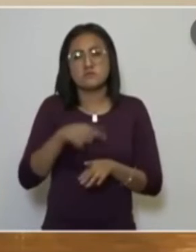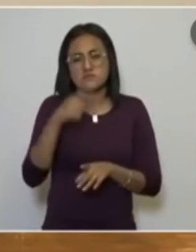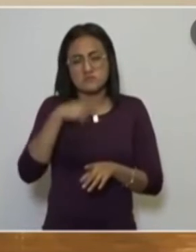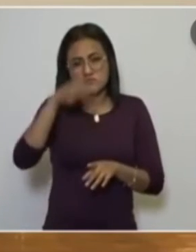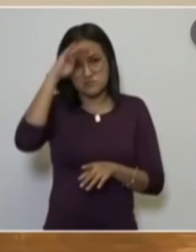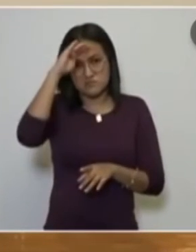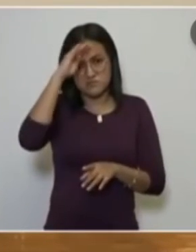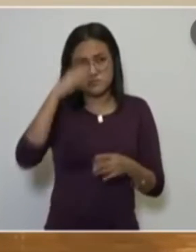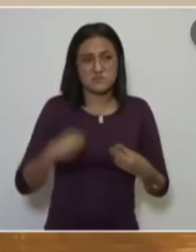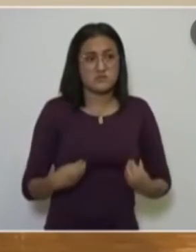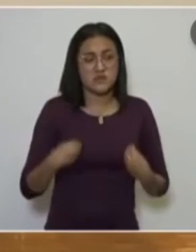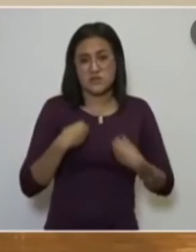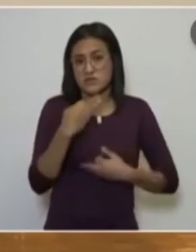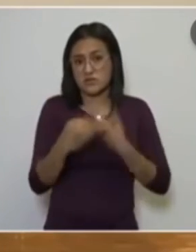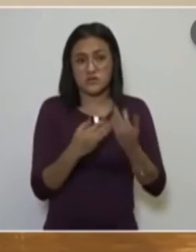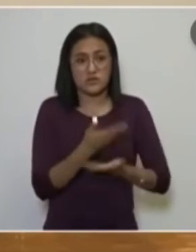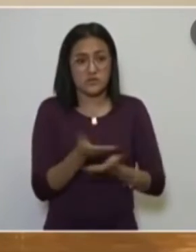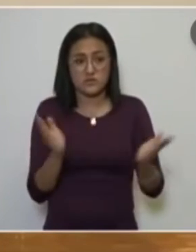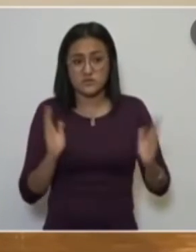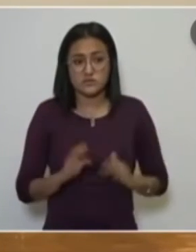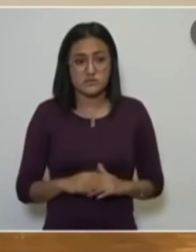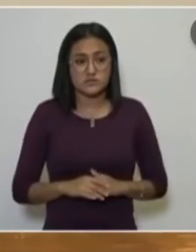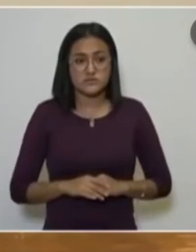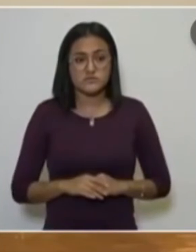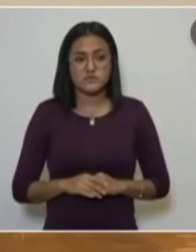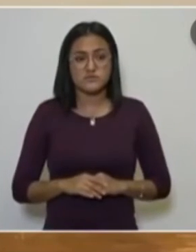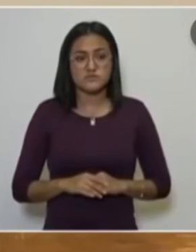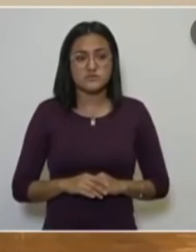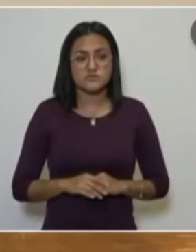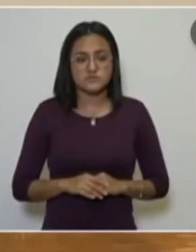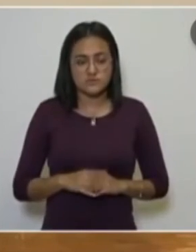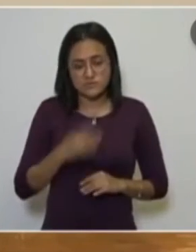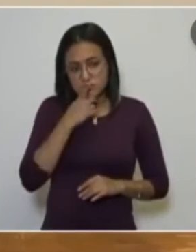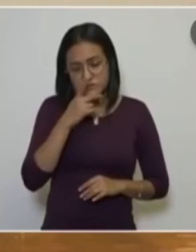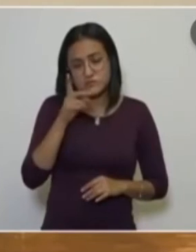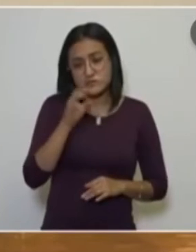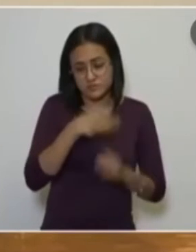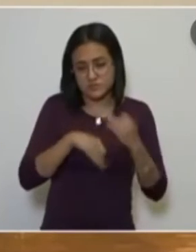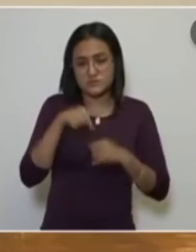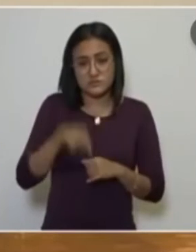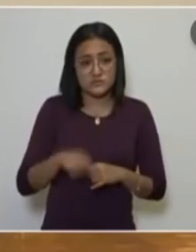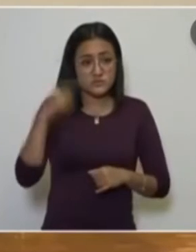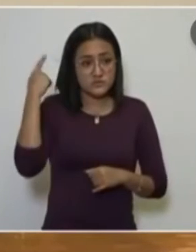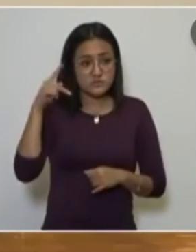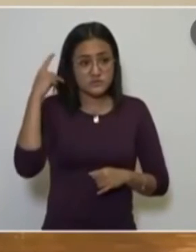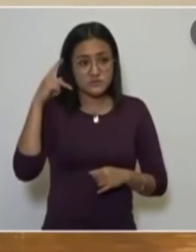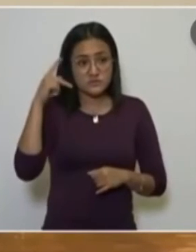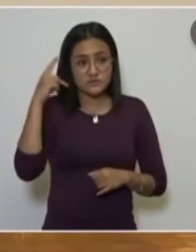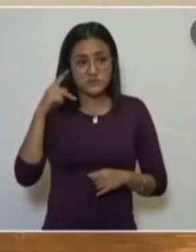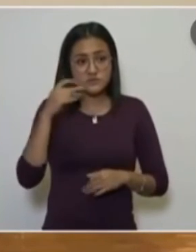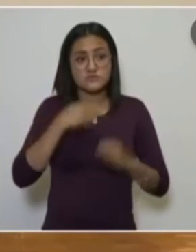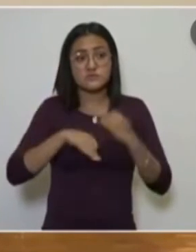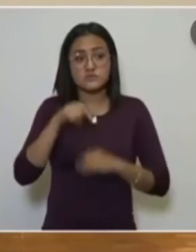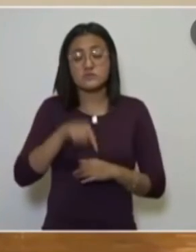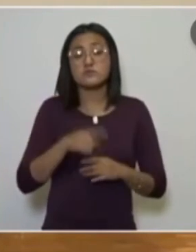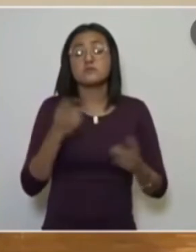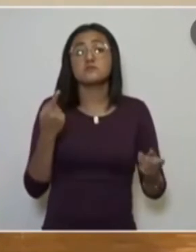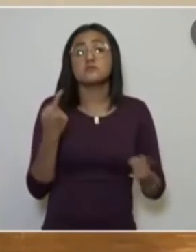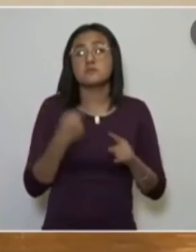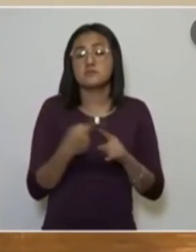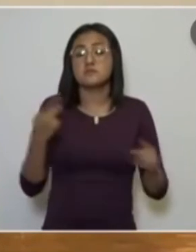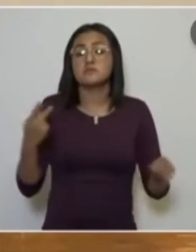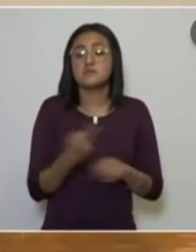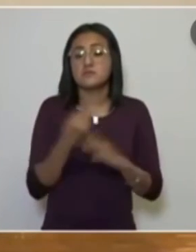de la vida social yo les digo a todos que en puebla todo asunto